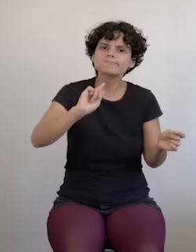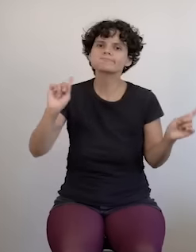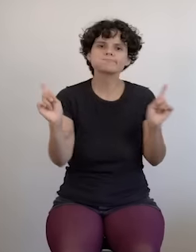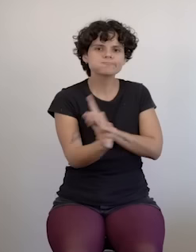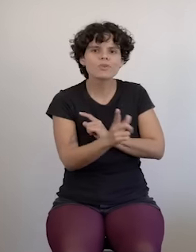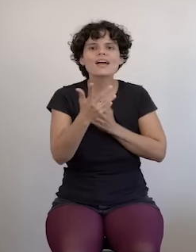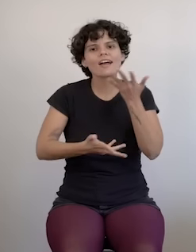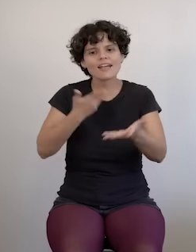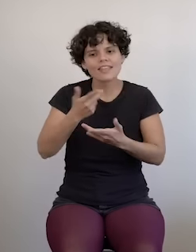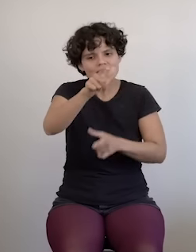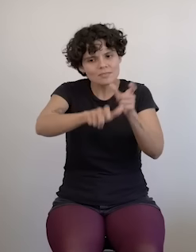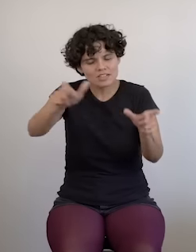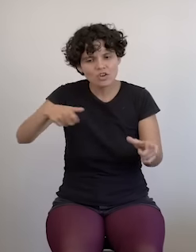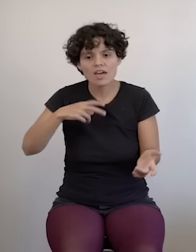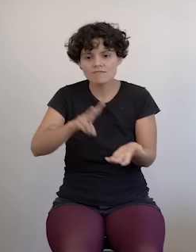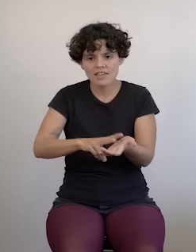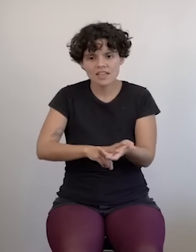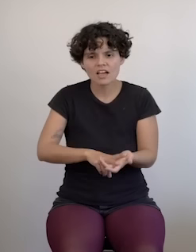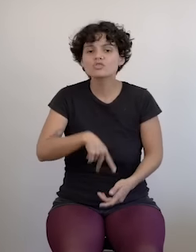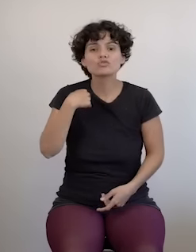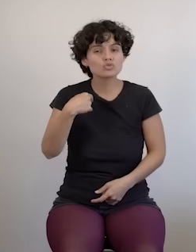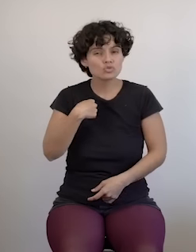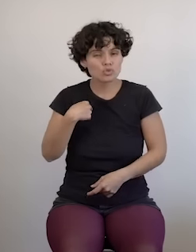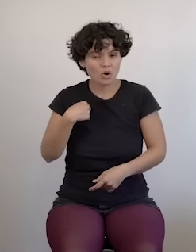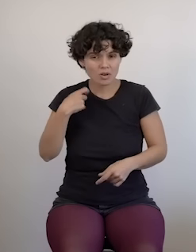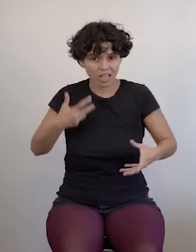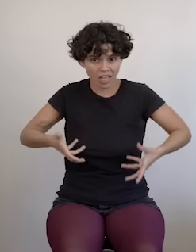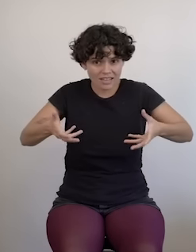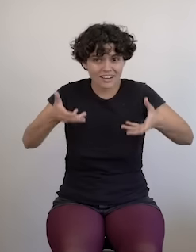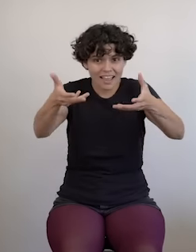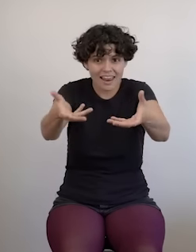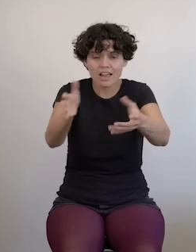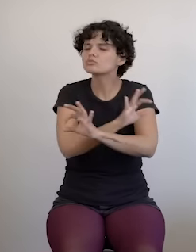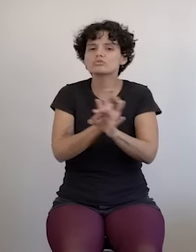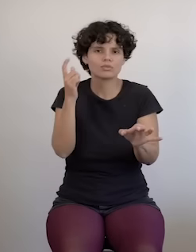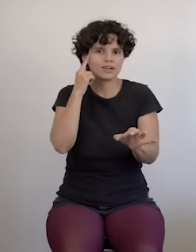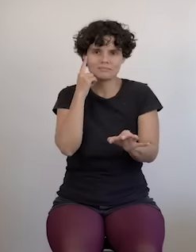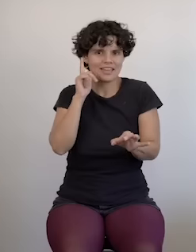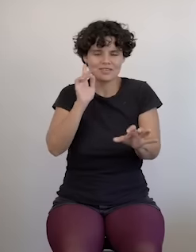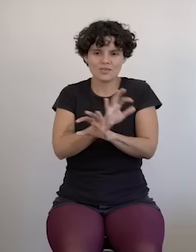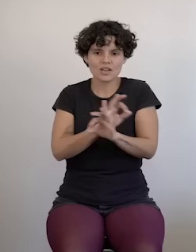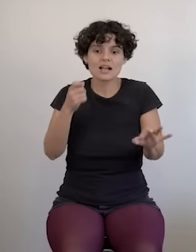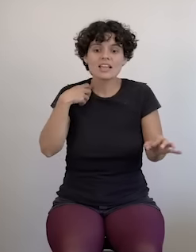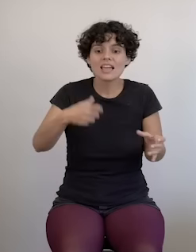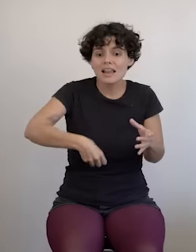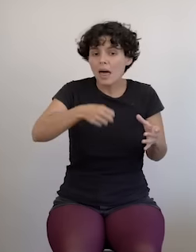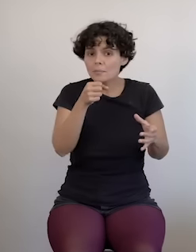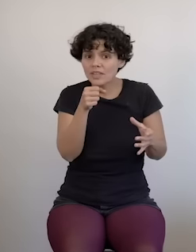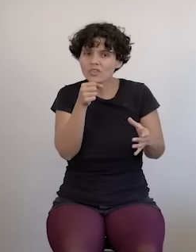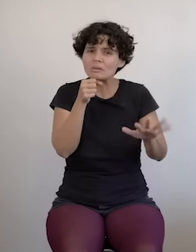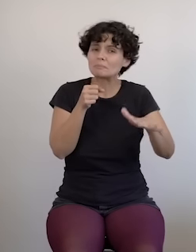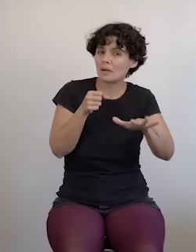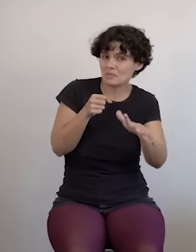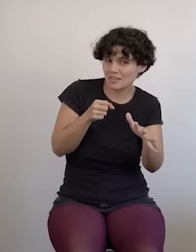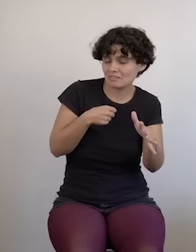hermano. Eso tiene mucho, eso, hermano, jamás pensé regalarlo, pero era algo más simbólico, ¿cachai? El micrófono está semi bueno.